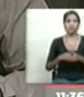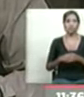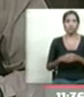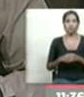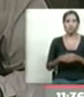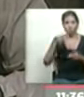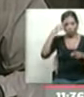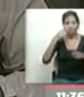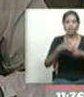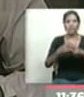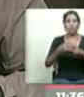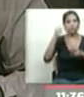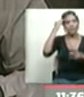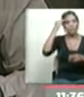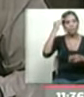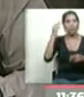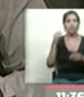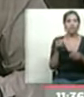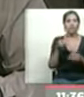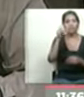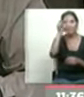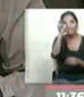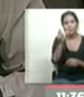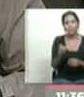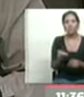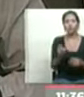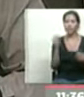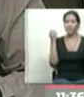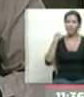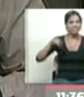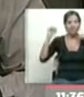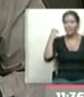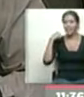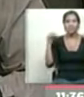honrando la memoria de ese irreverente,